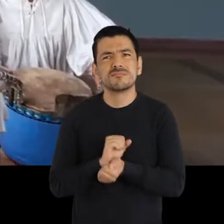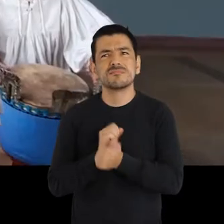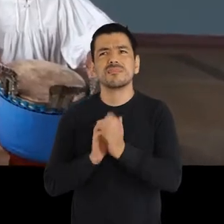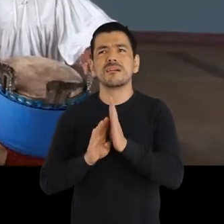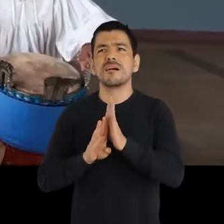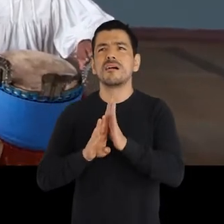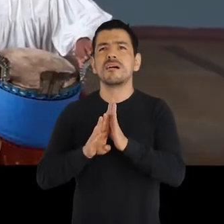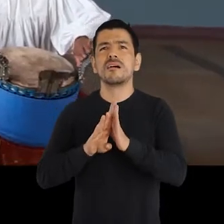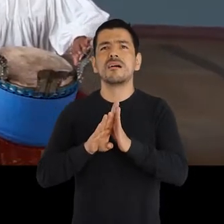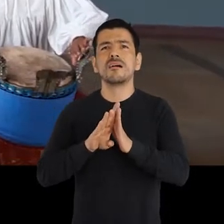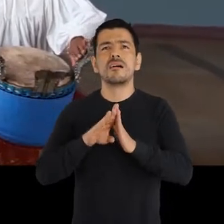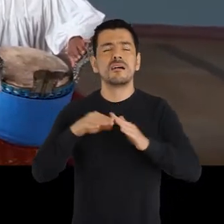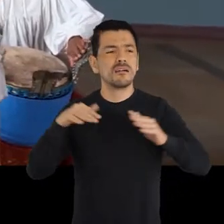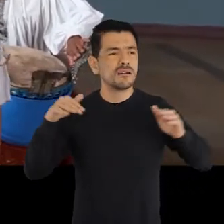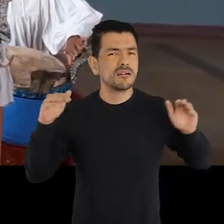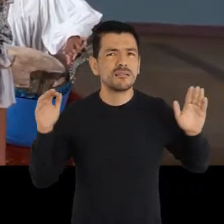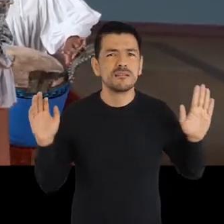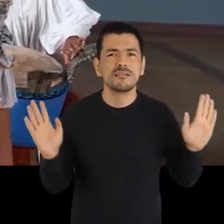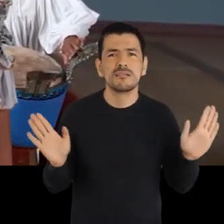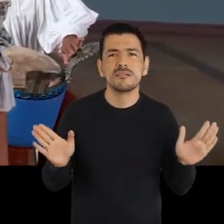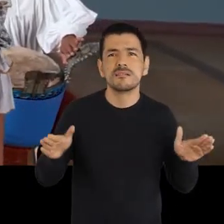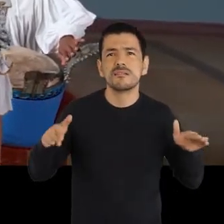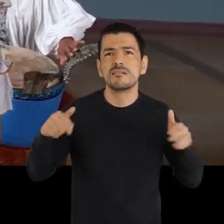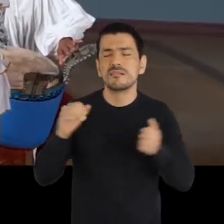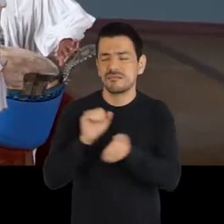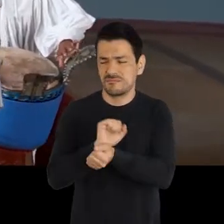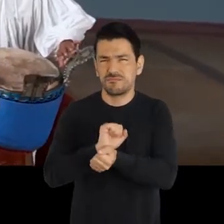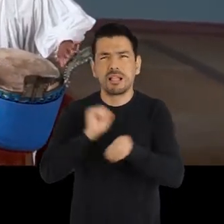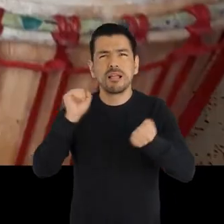Vuelo alto no temeré.